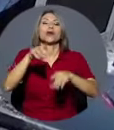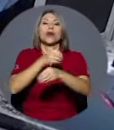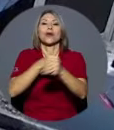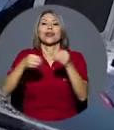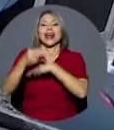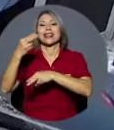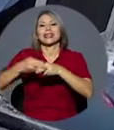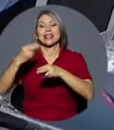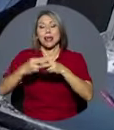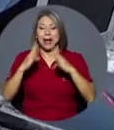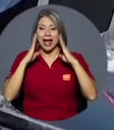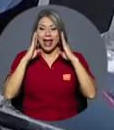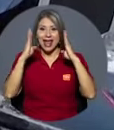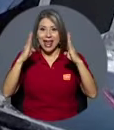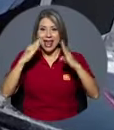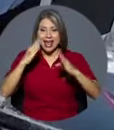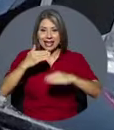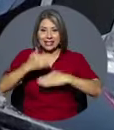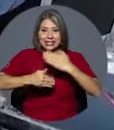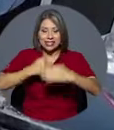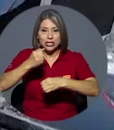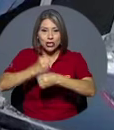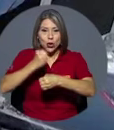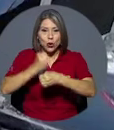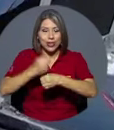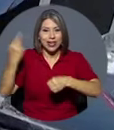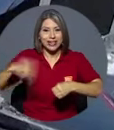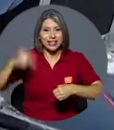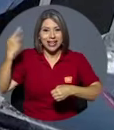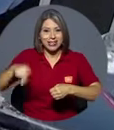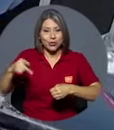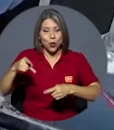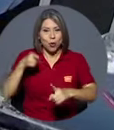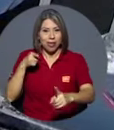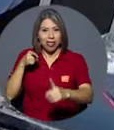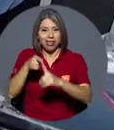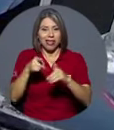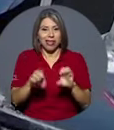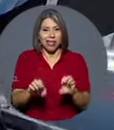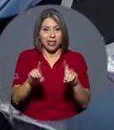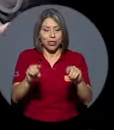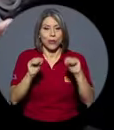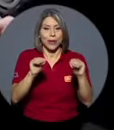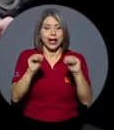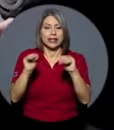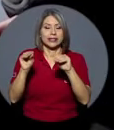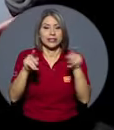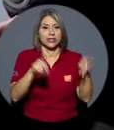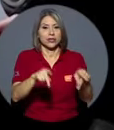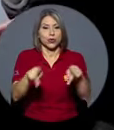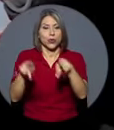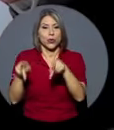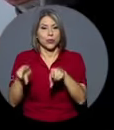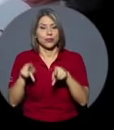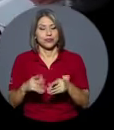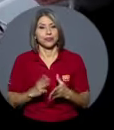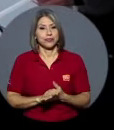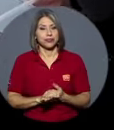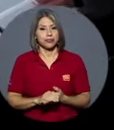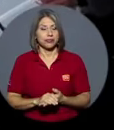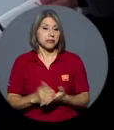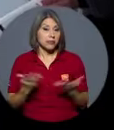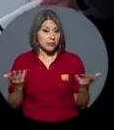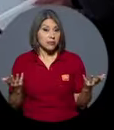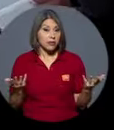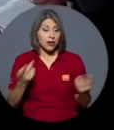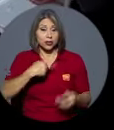unidad que se llama gestión de riesgo, fundamentalmente orientado a la educación de la población. De